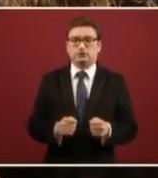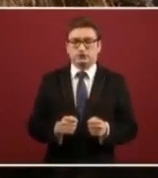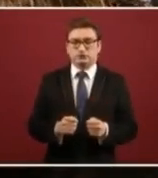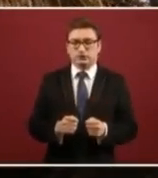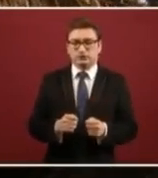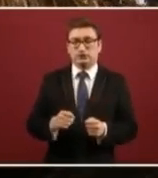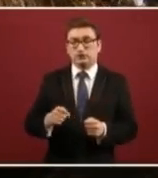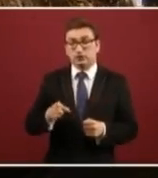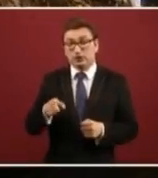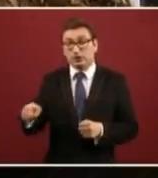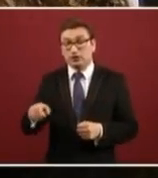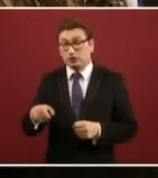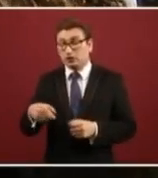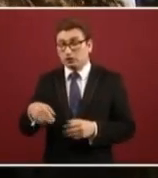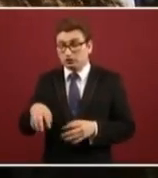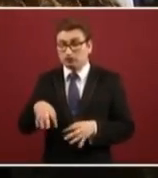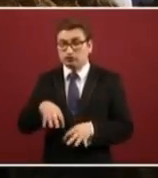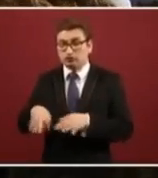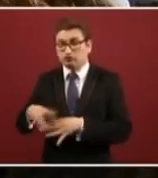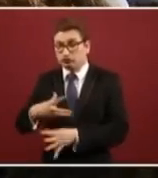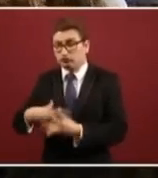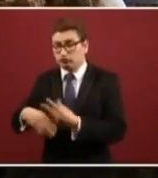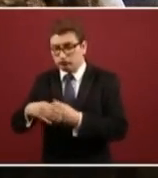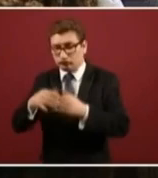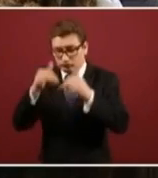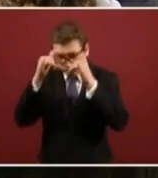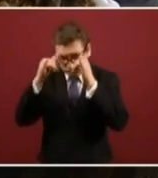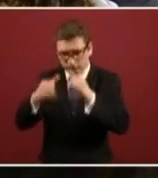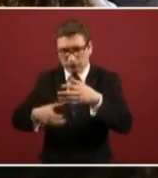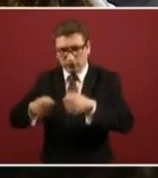la venta de la leche,